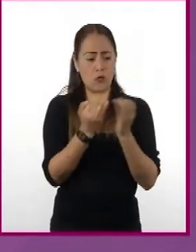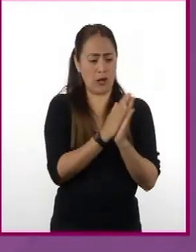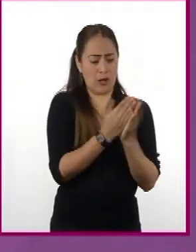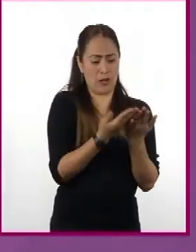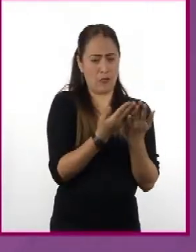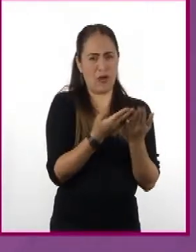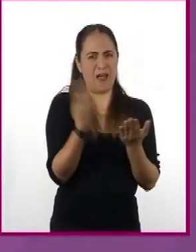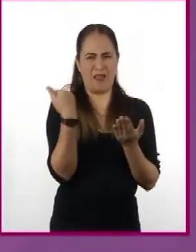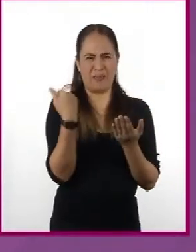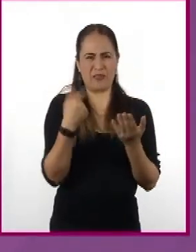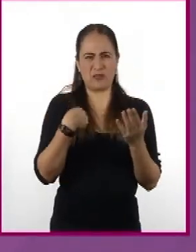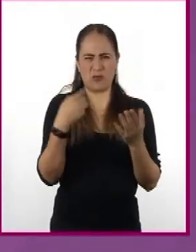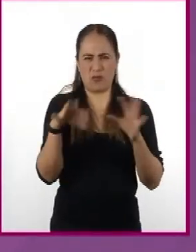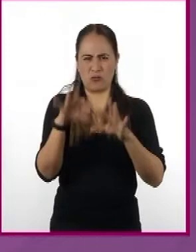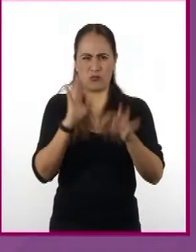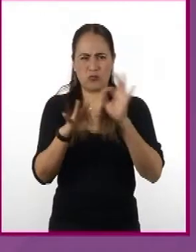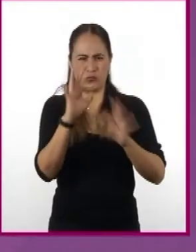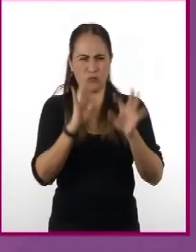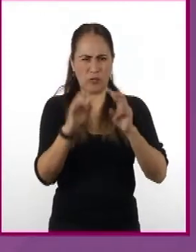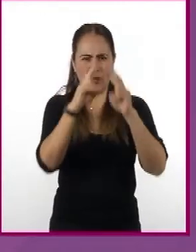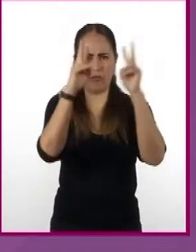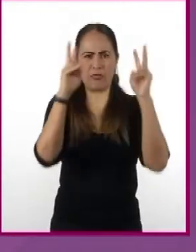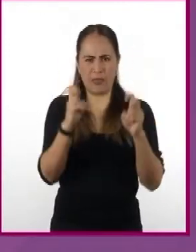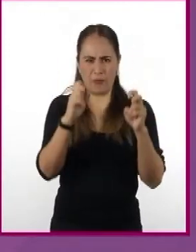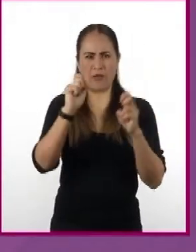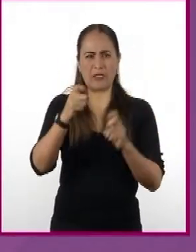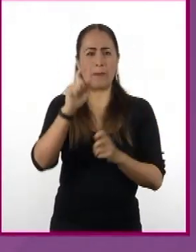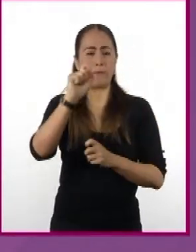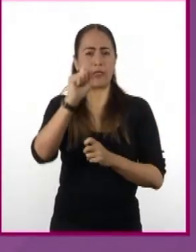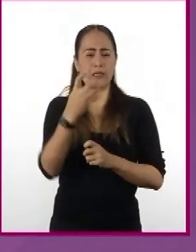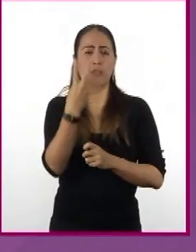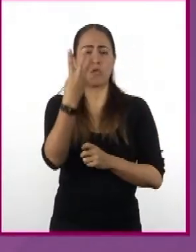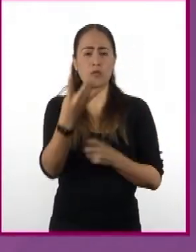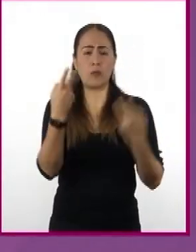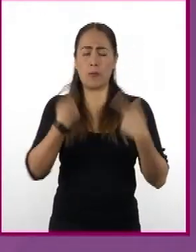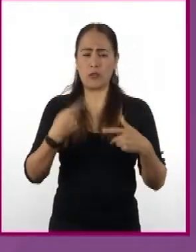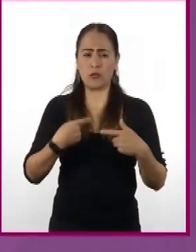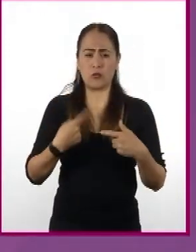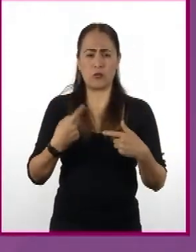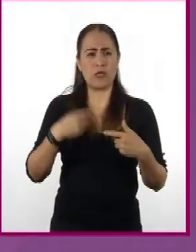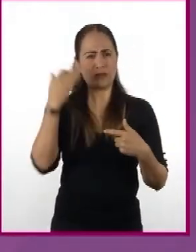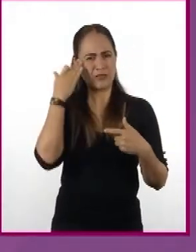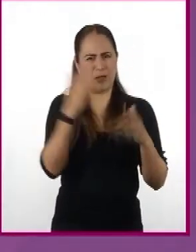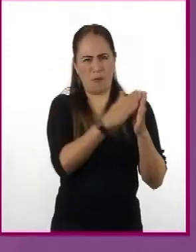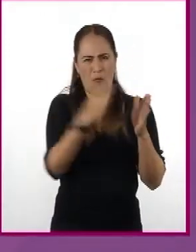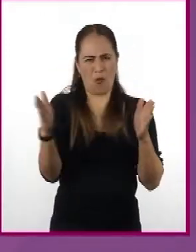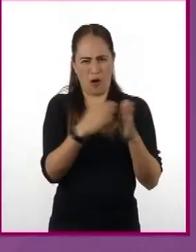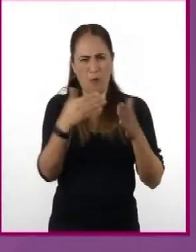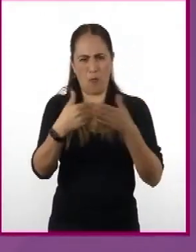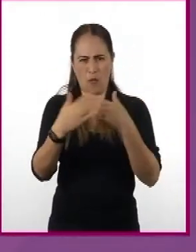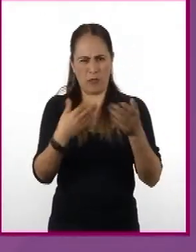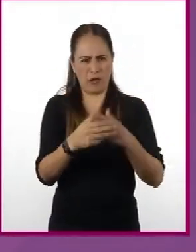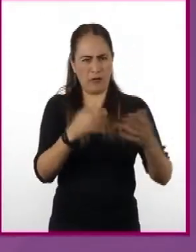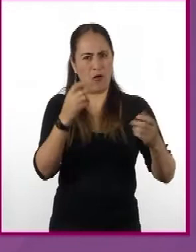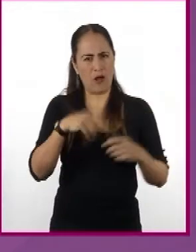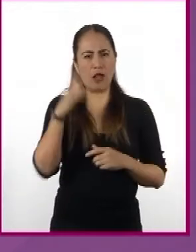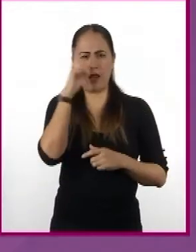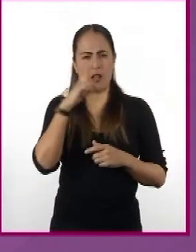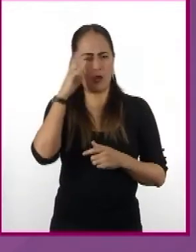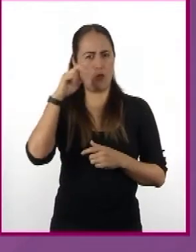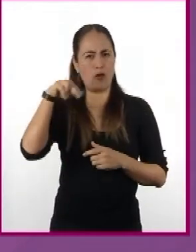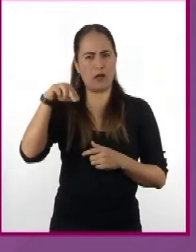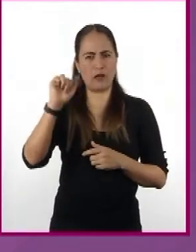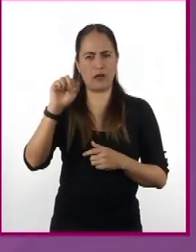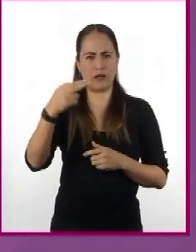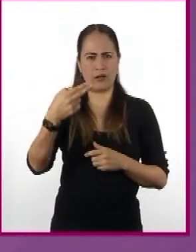llama In Xochitlincuicatl, 24 poetas contemporáneos en lengua náhuatl. Ese libro, como